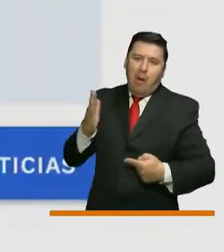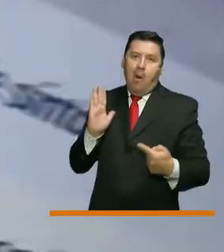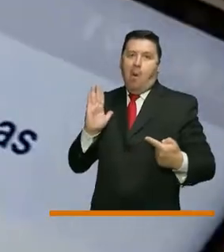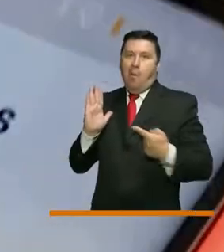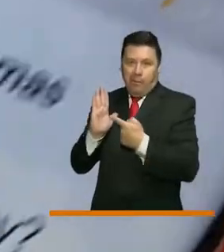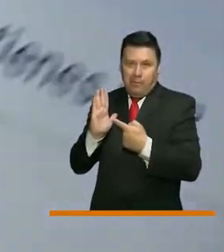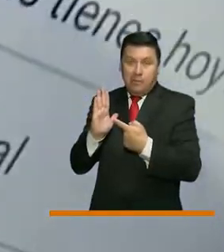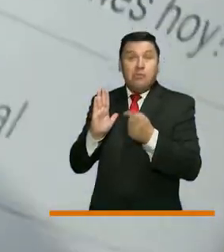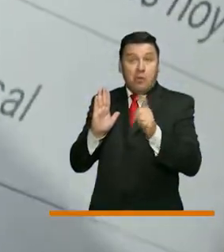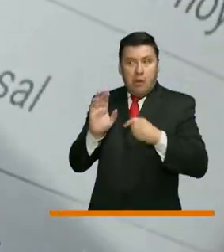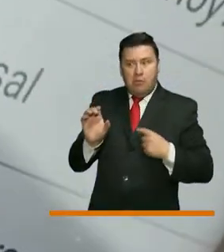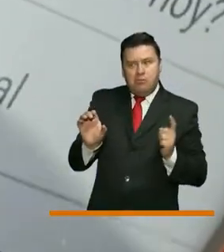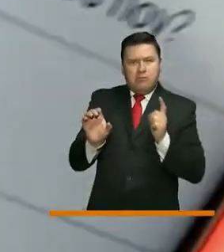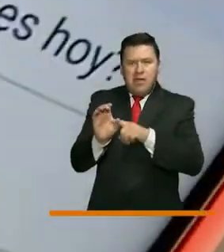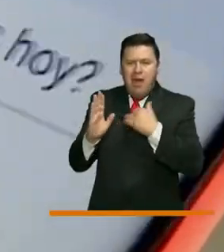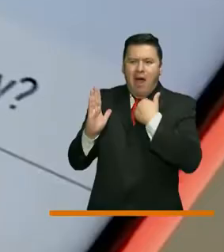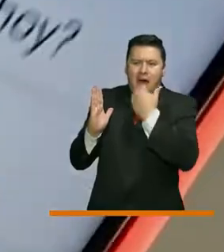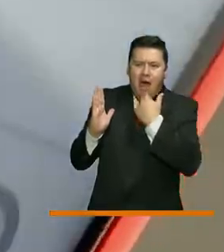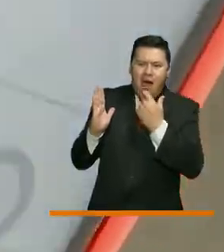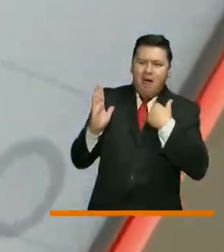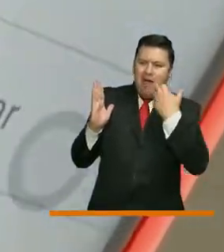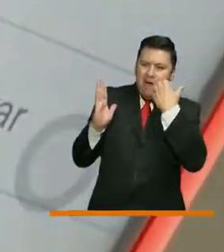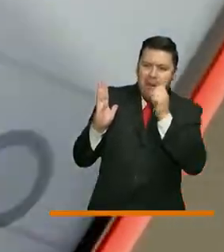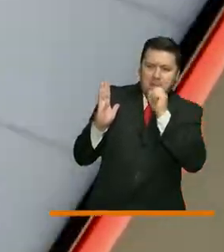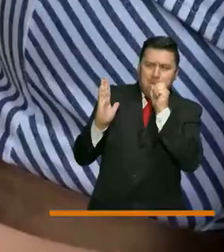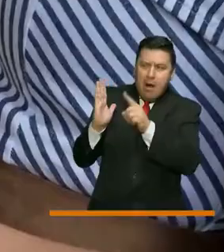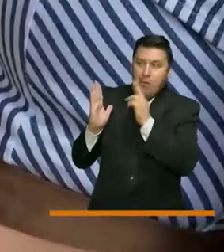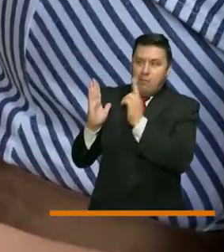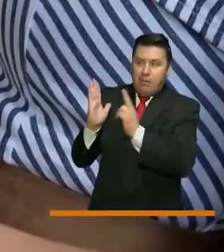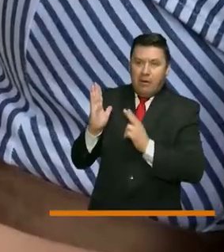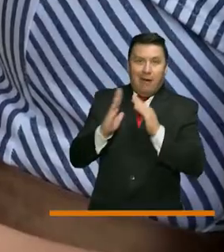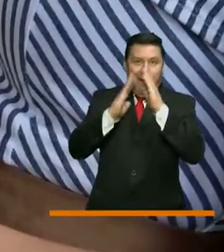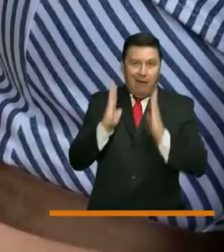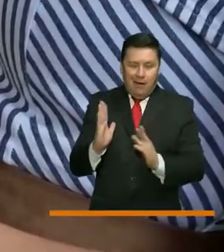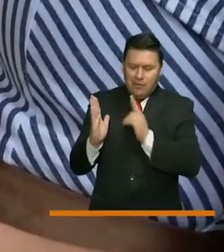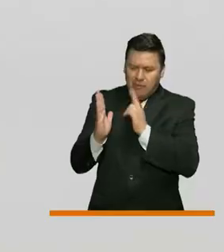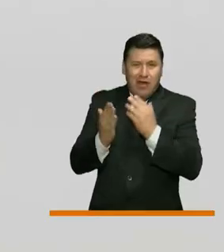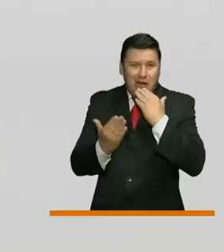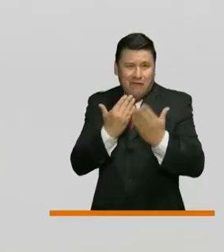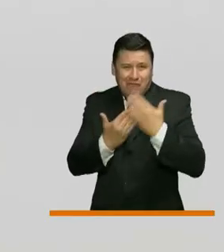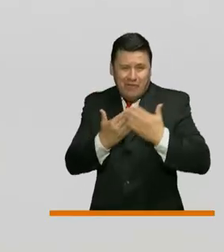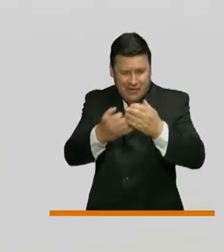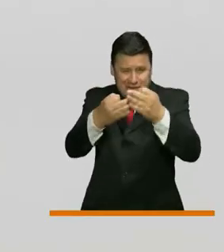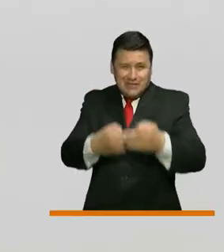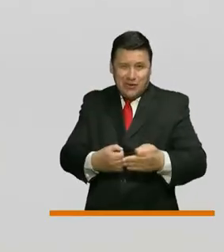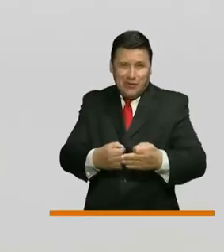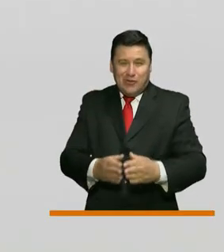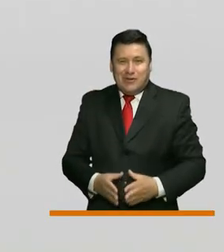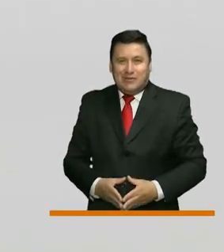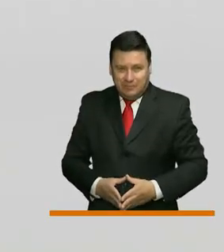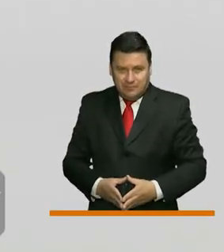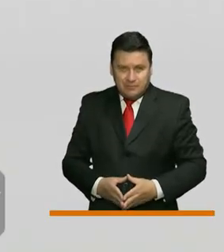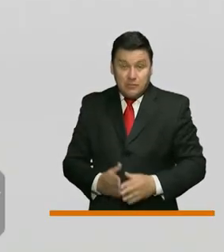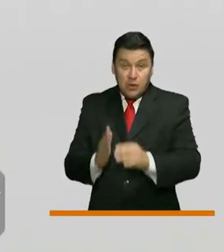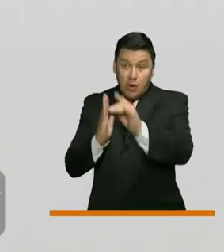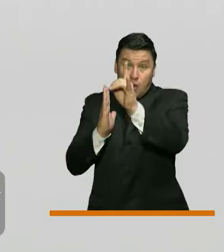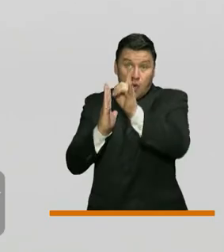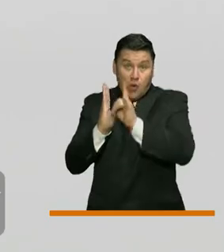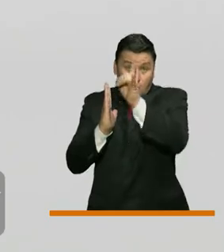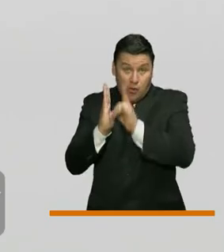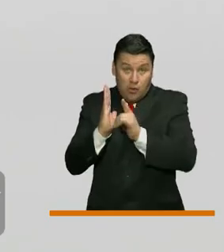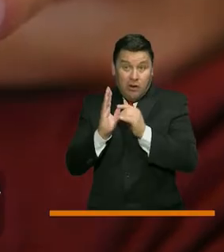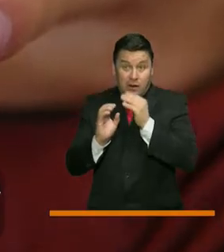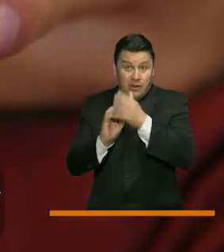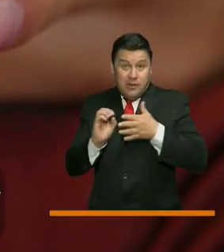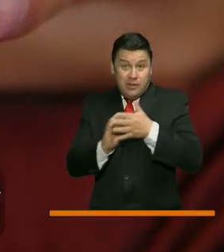otros. Además, podrás registrar tus síntomas para verificar tu salud desde casa. Fácil y seguro. La descarga y